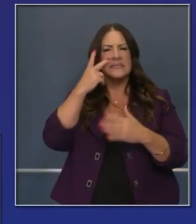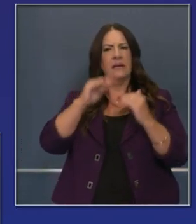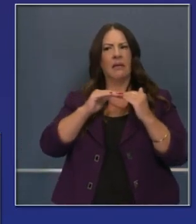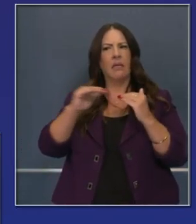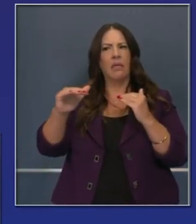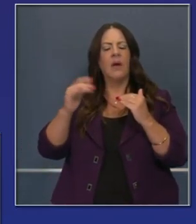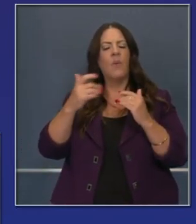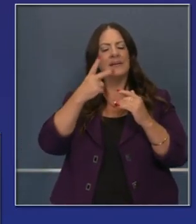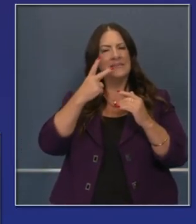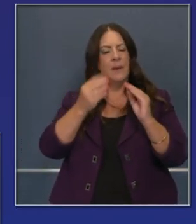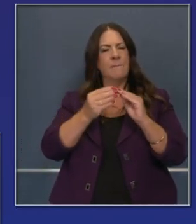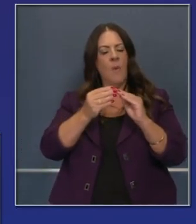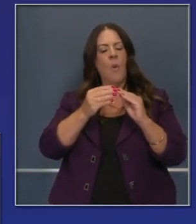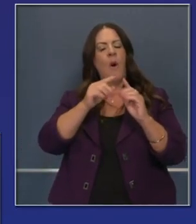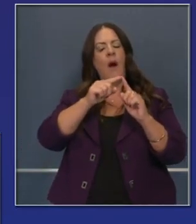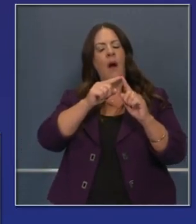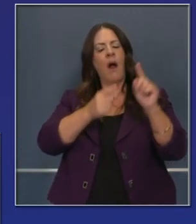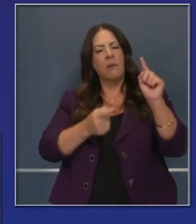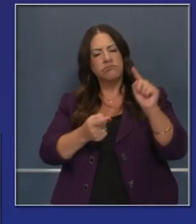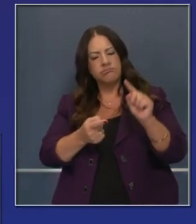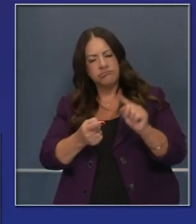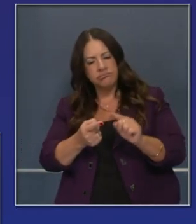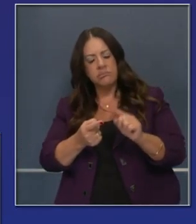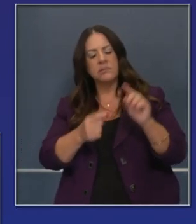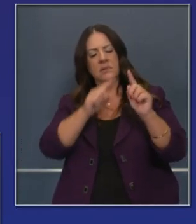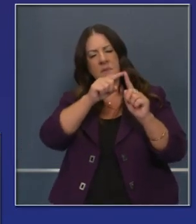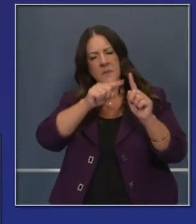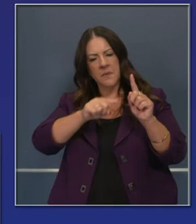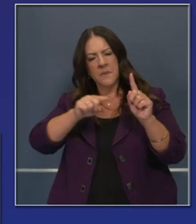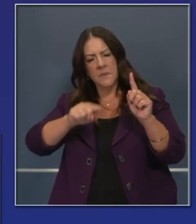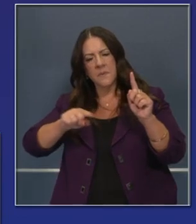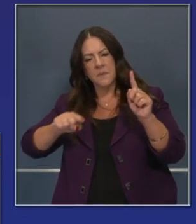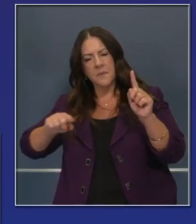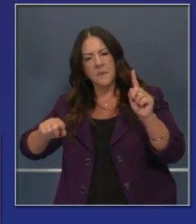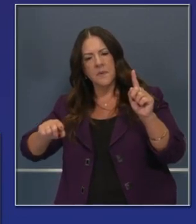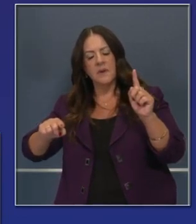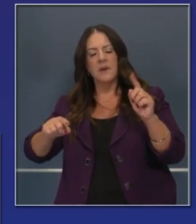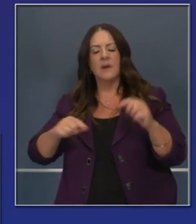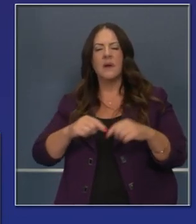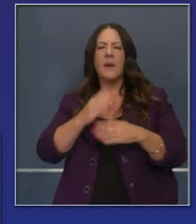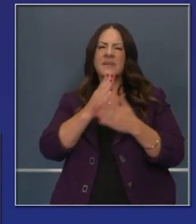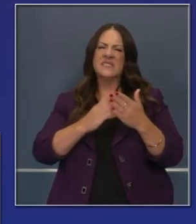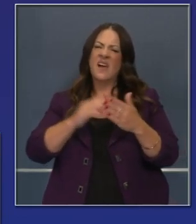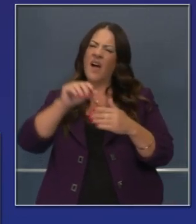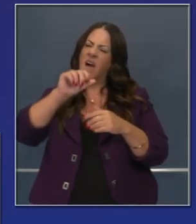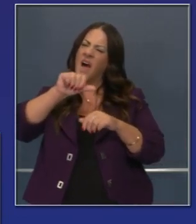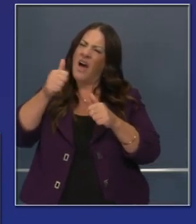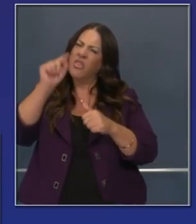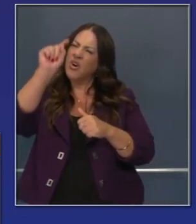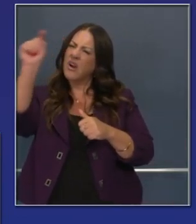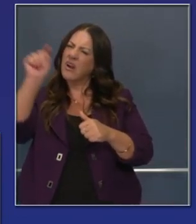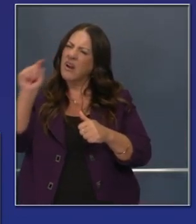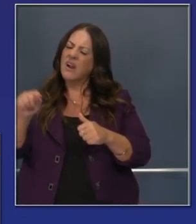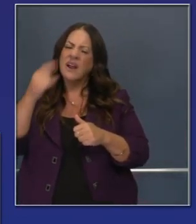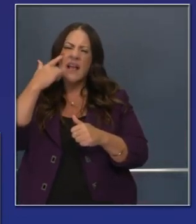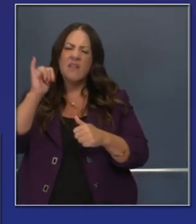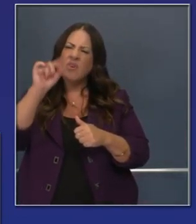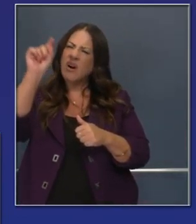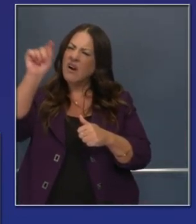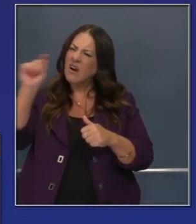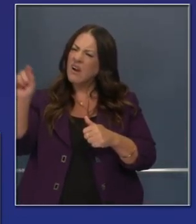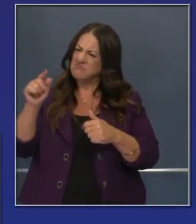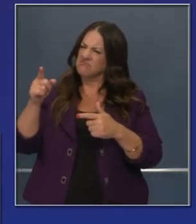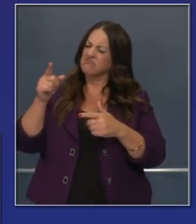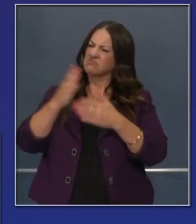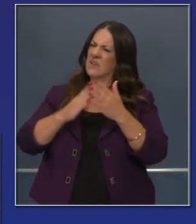tanto el aplanamiento, sino hemos visto una disminución, pero ese aplanamiento de la curva. En algunos